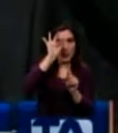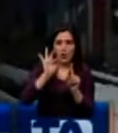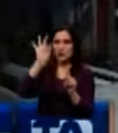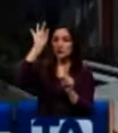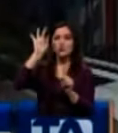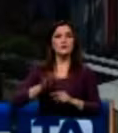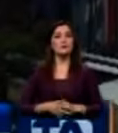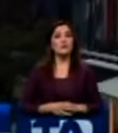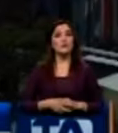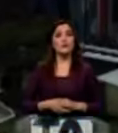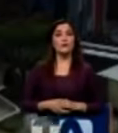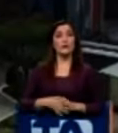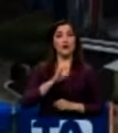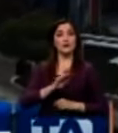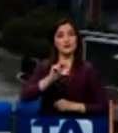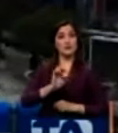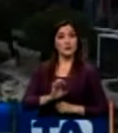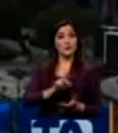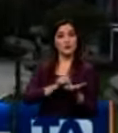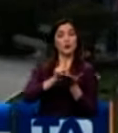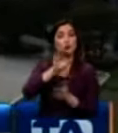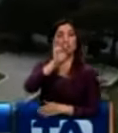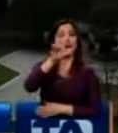estadísticamente. El CNE pagó poco más de